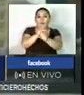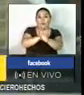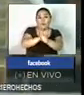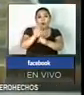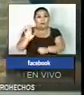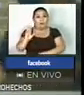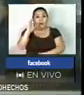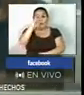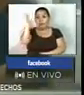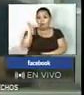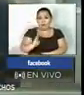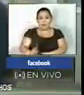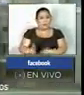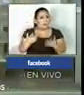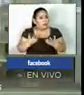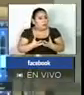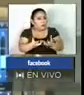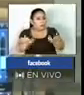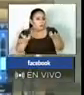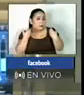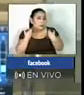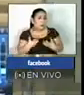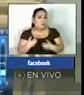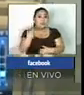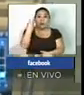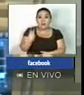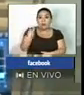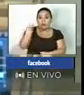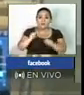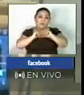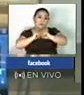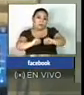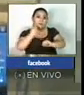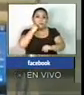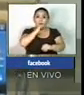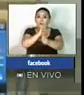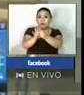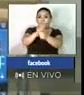que Brasil vuelve a registrar un máximo de muertes diarias por el virus.